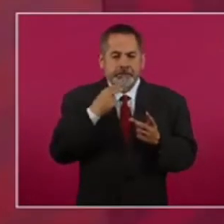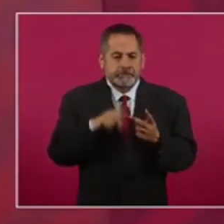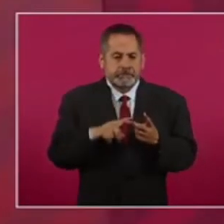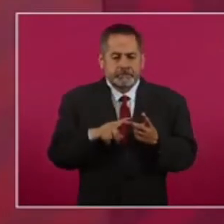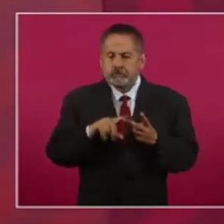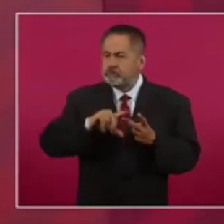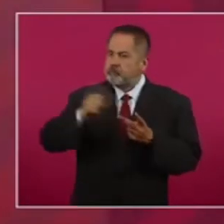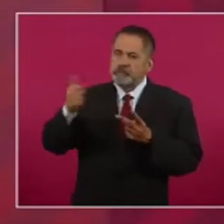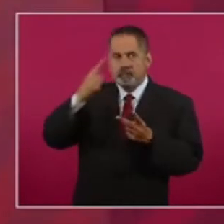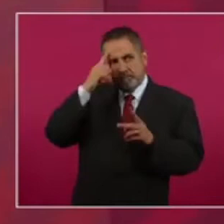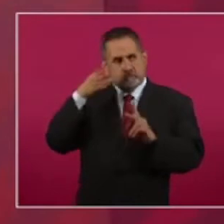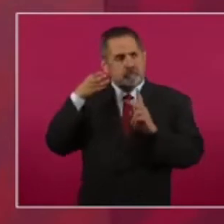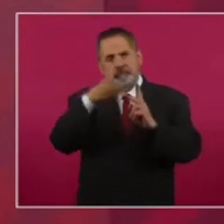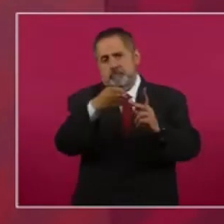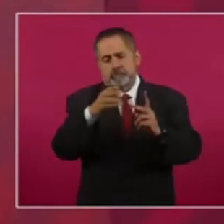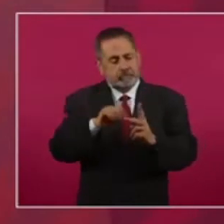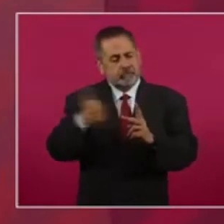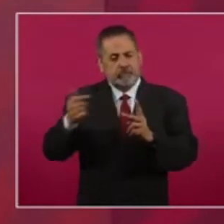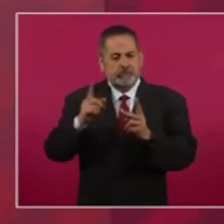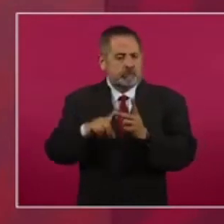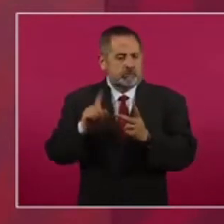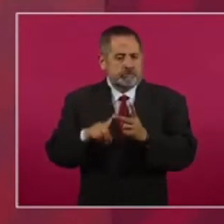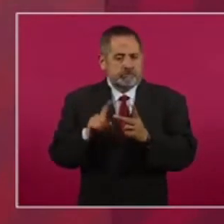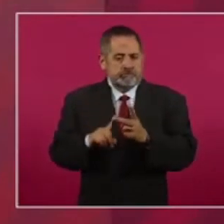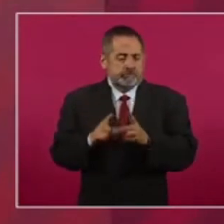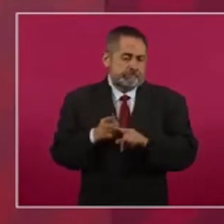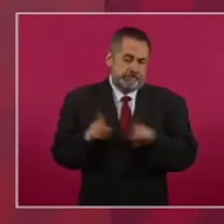otros propósitos.